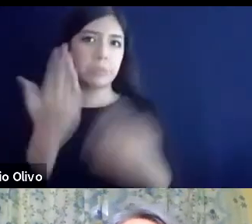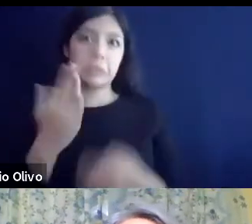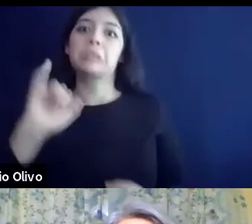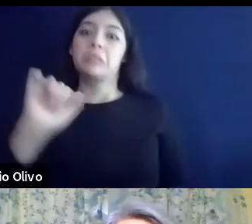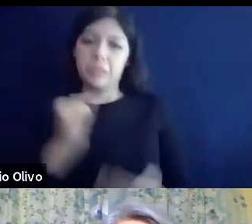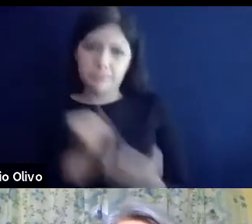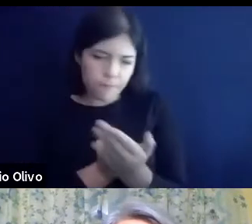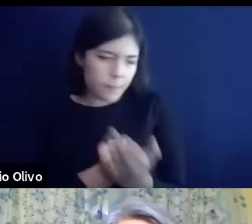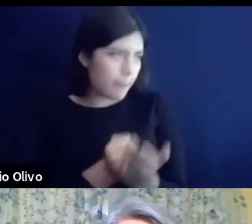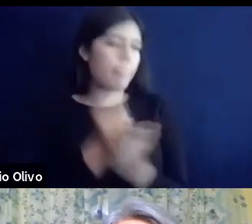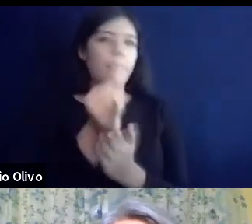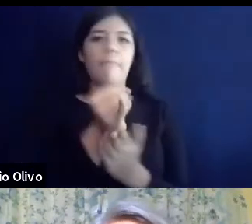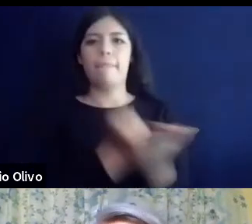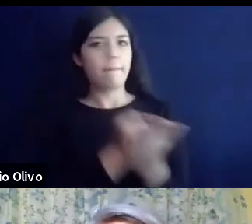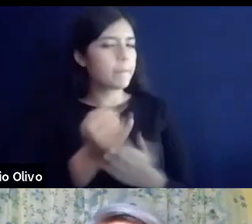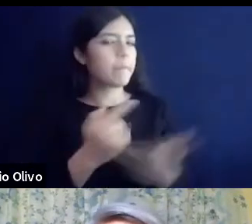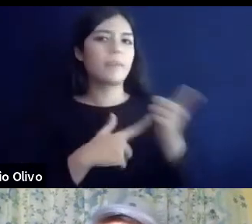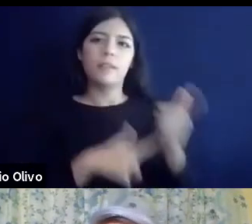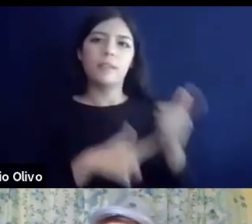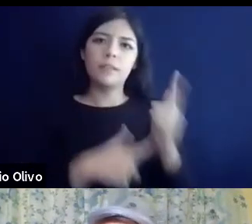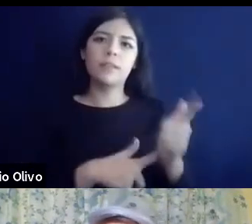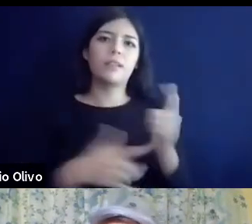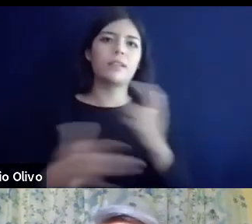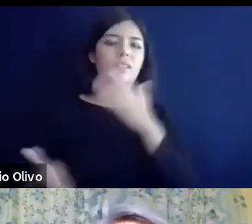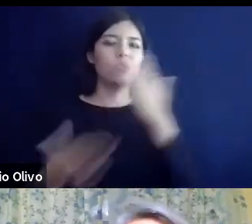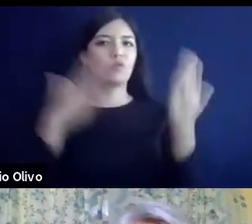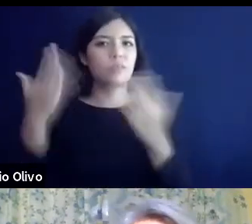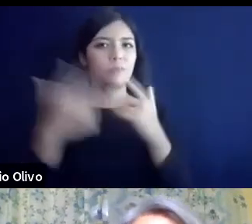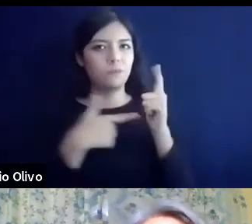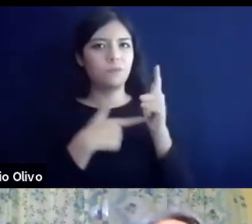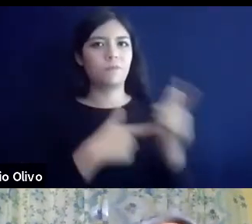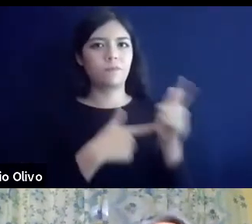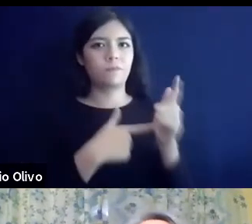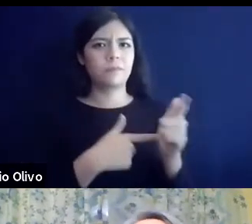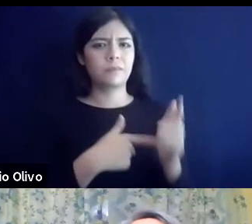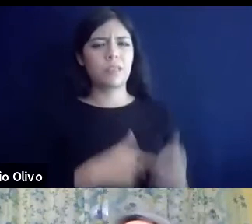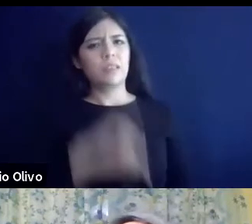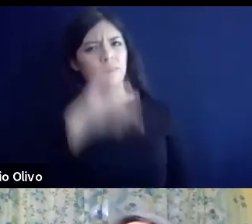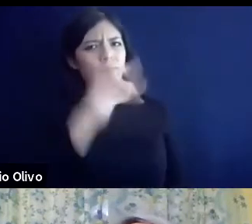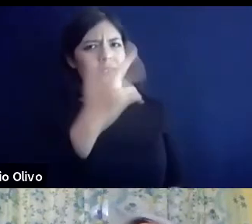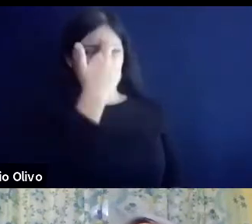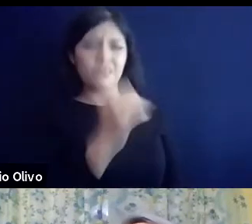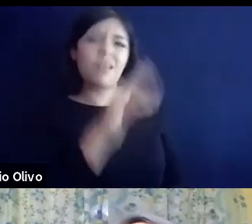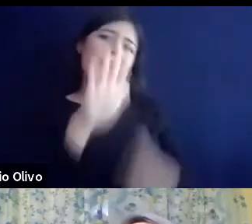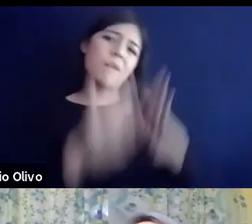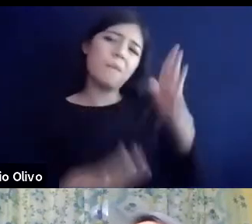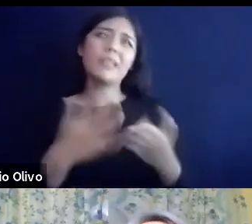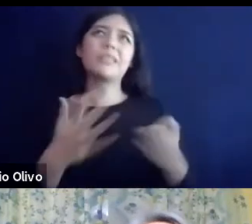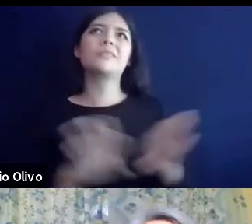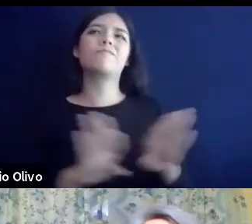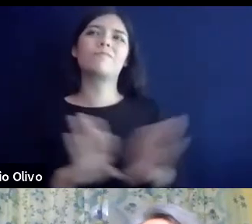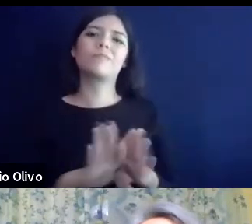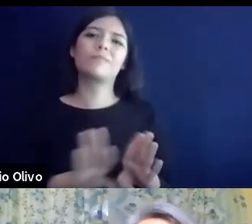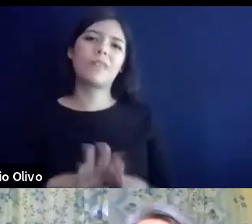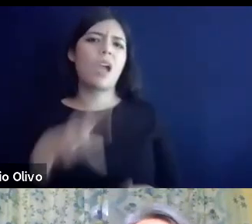seguir preparándose y estudiar. Yo creo que sí tiene razón en que va a haber casos que